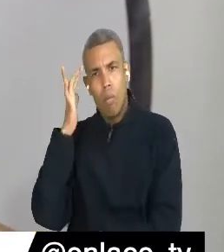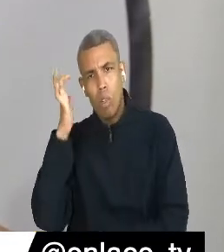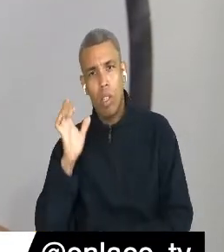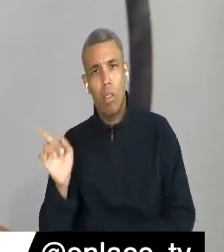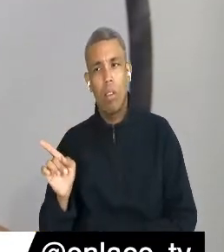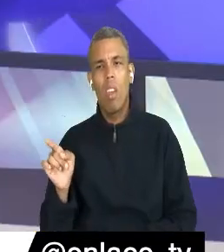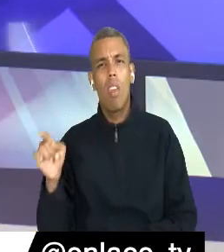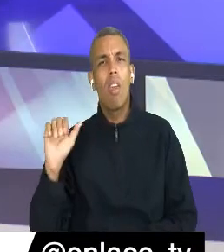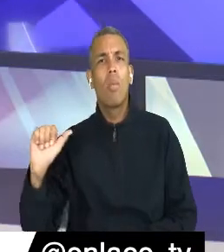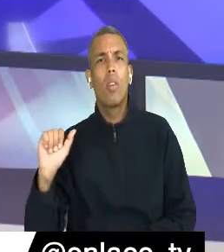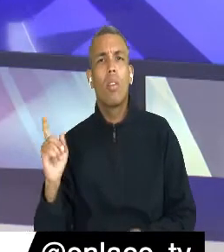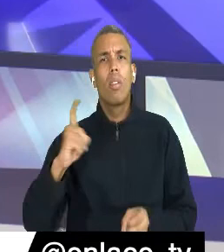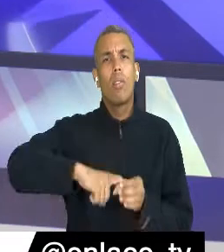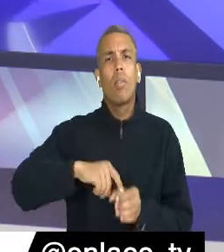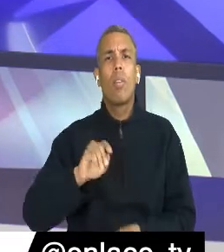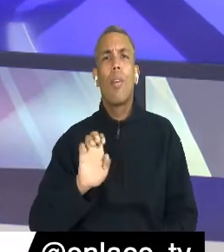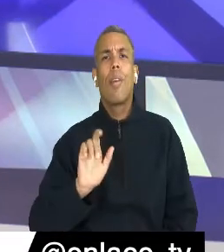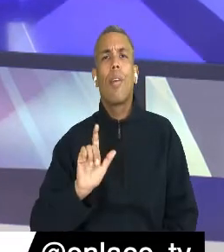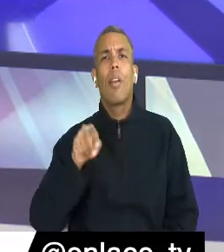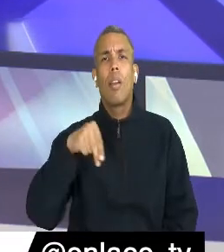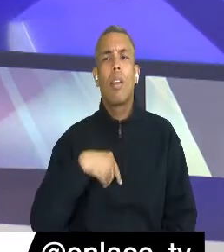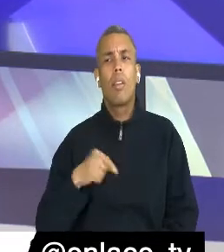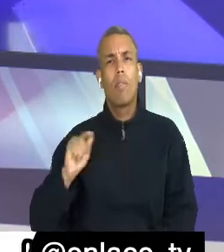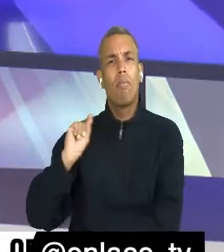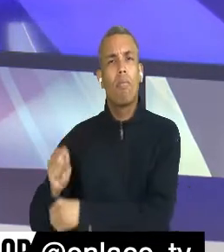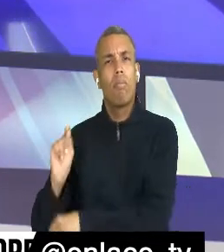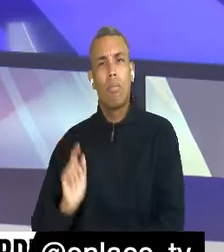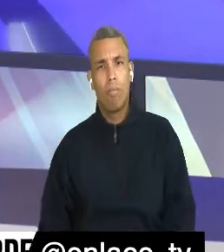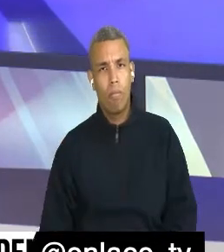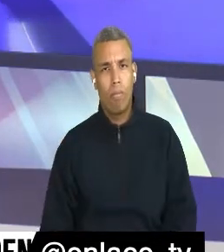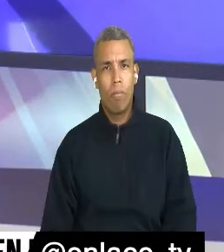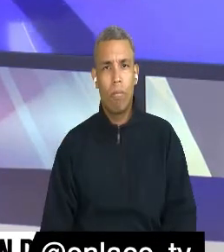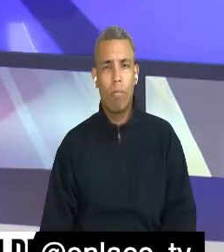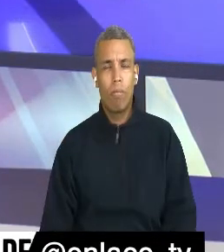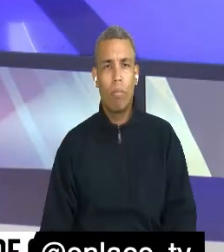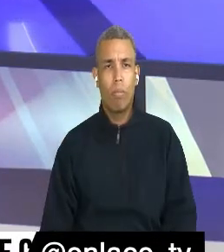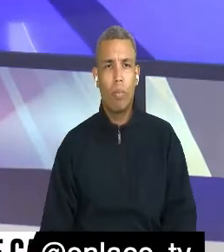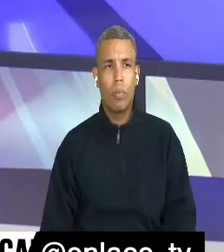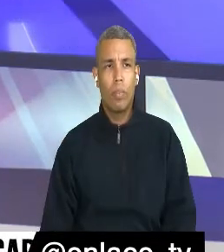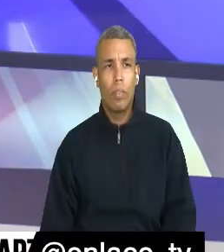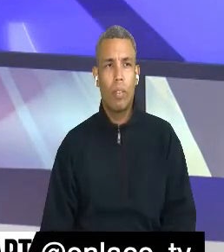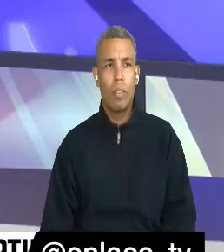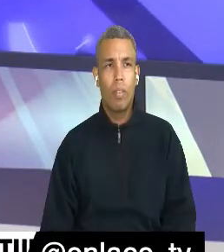ELN. El Centro Ocular del Dr. Rincón tiene este sábado en la Clínica San